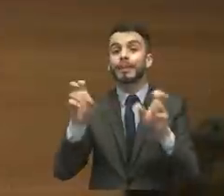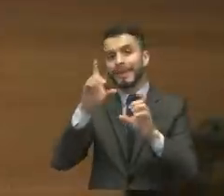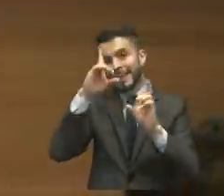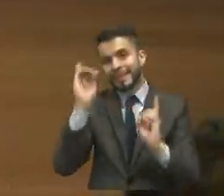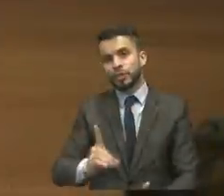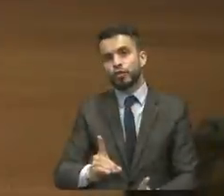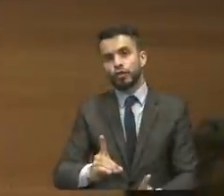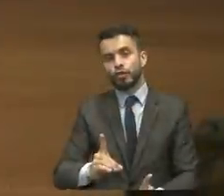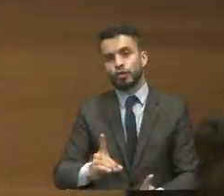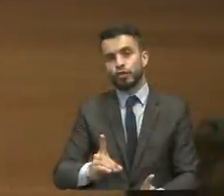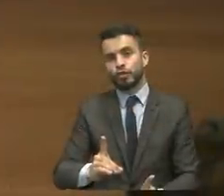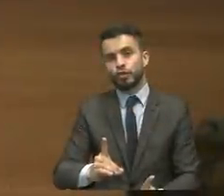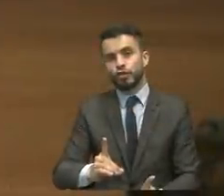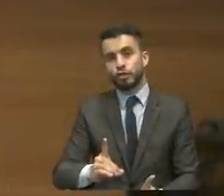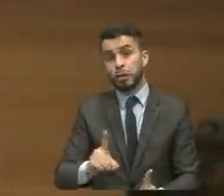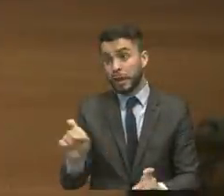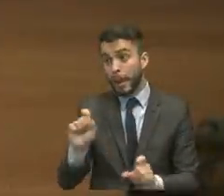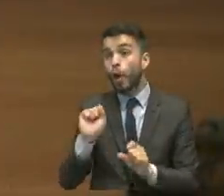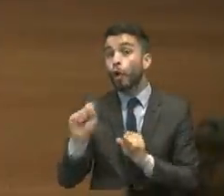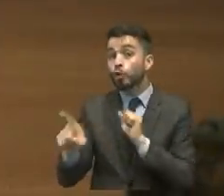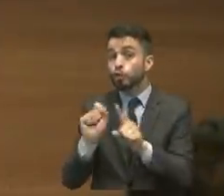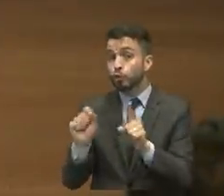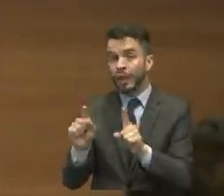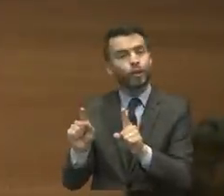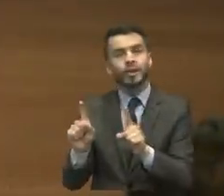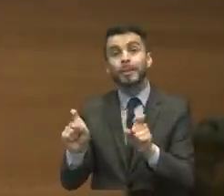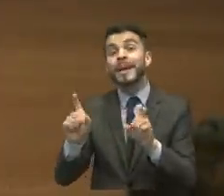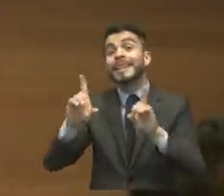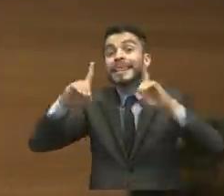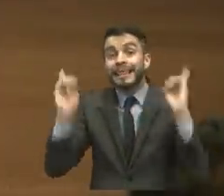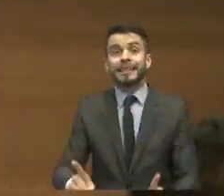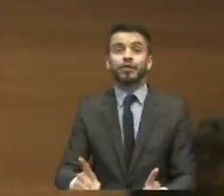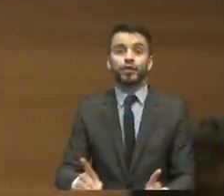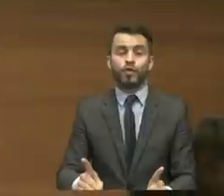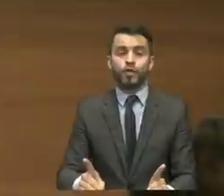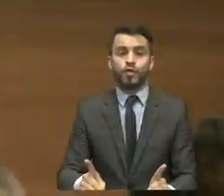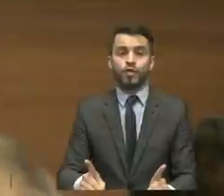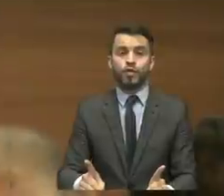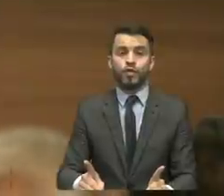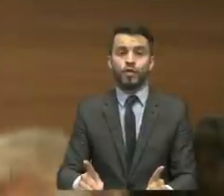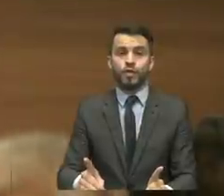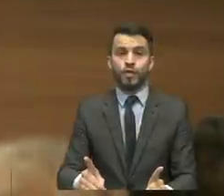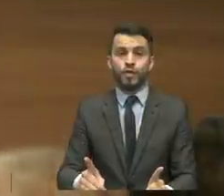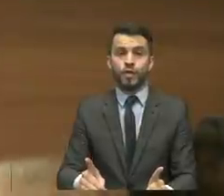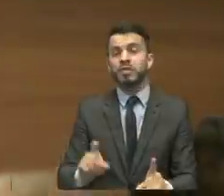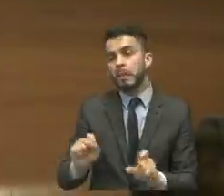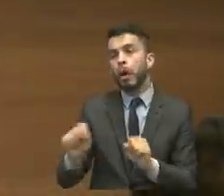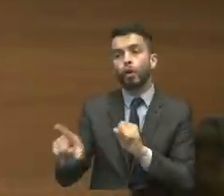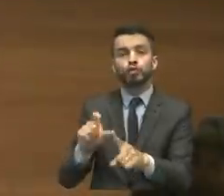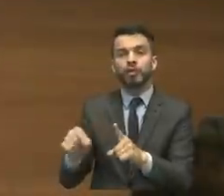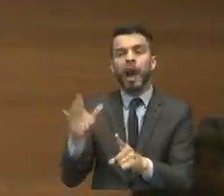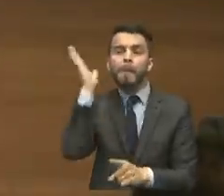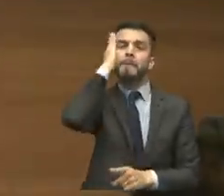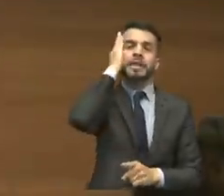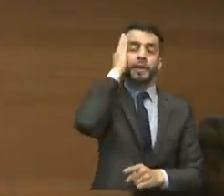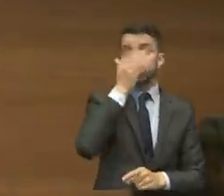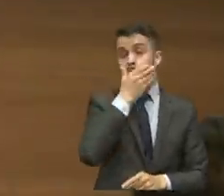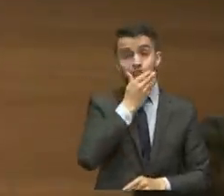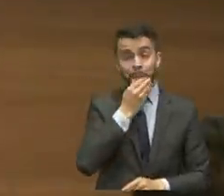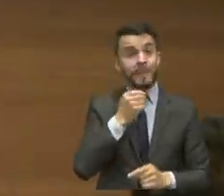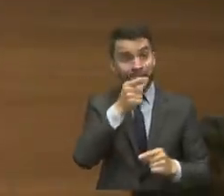la participación como ha sido hasta ahora, es influyente y es decisoria, no solamente consultiva. Nosotros tenemos